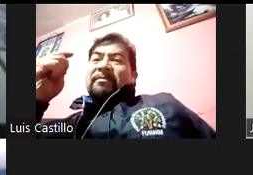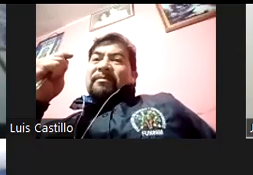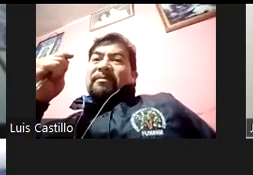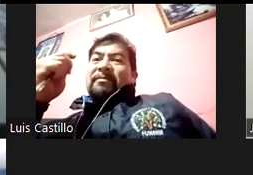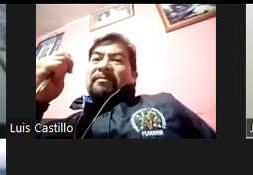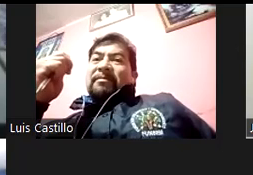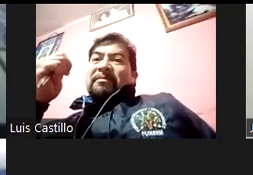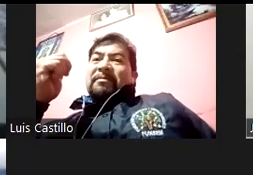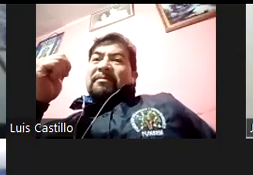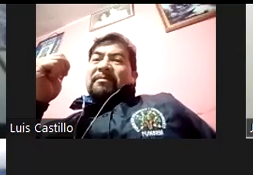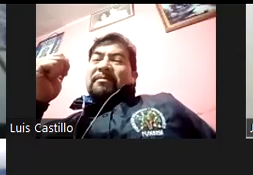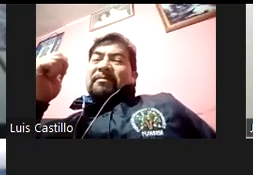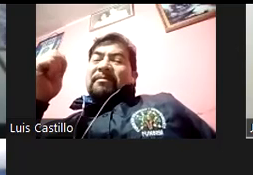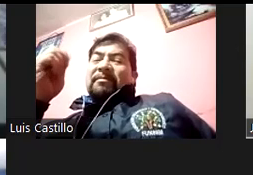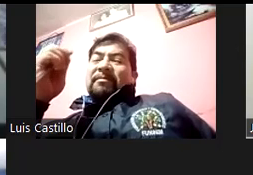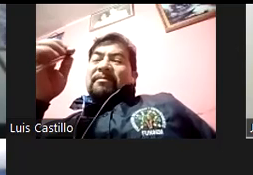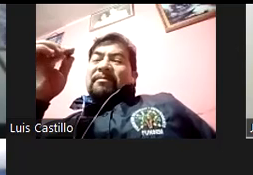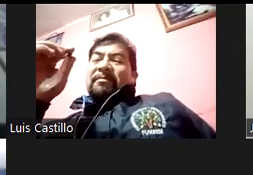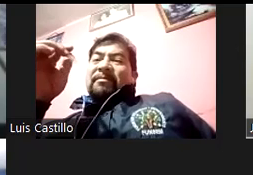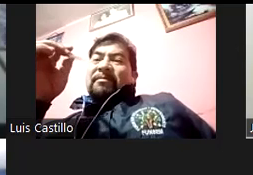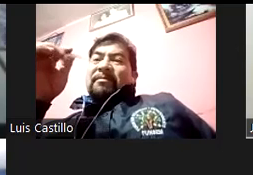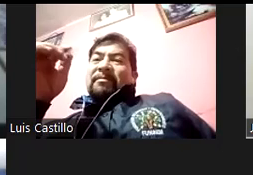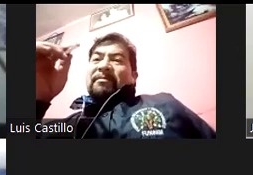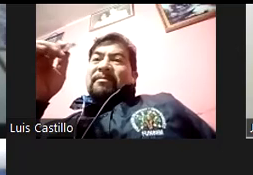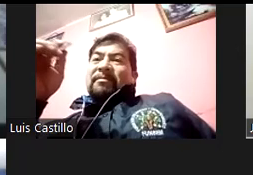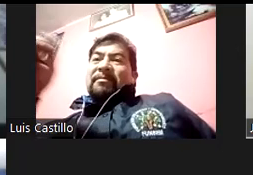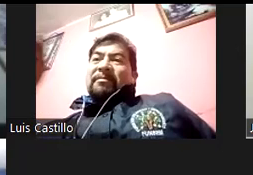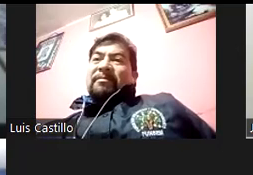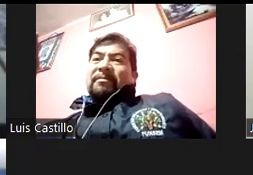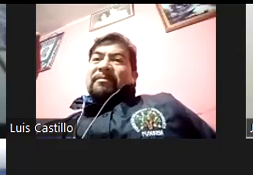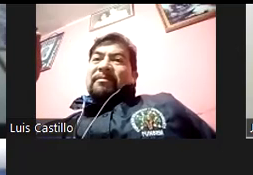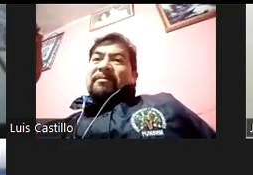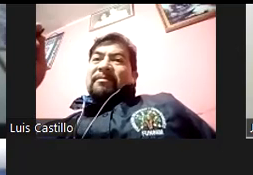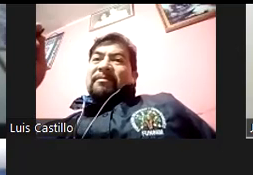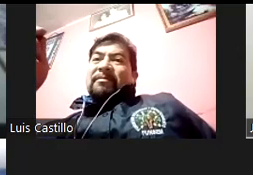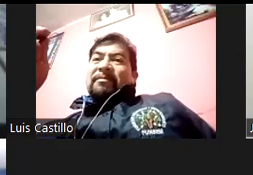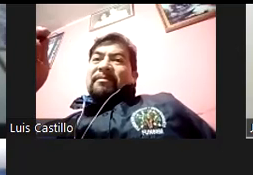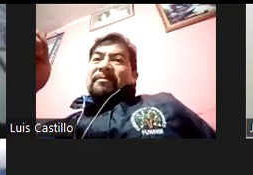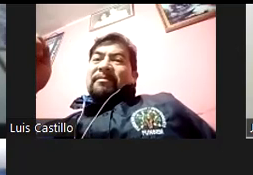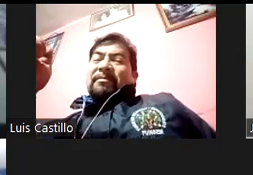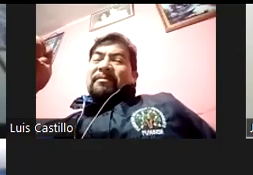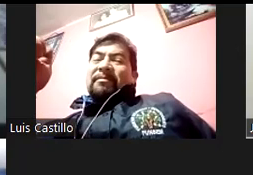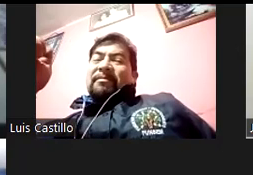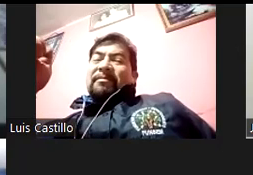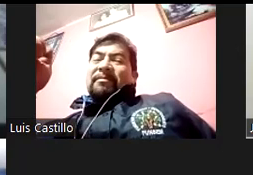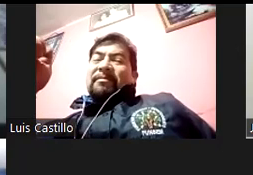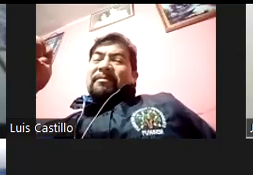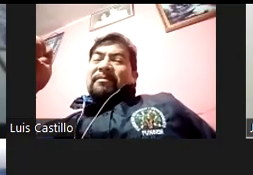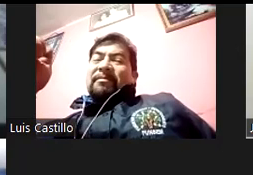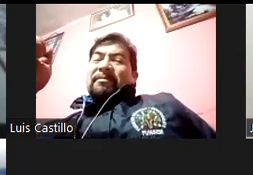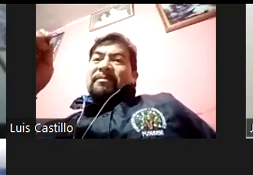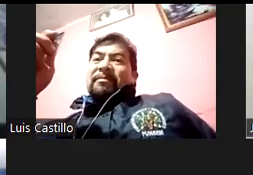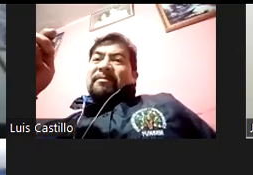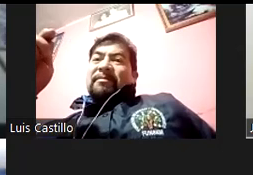tomar 2. Luego voy a hacer saltando un día, cambiándome con algo que tenga menos contenido de cafeína, que son los té, que los